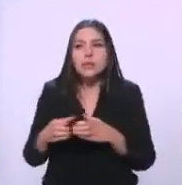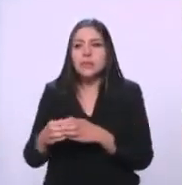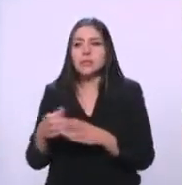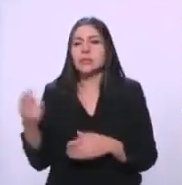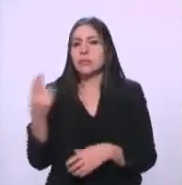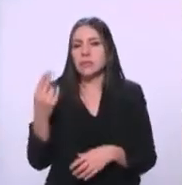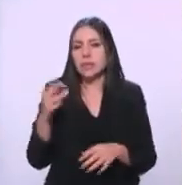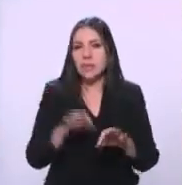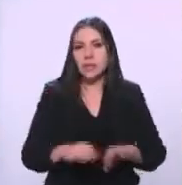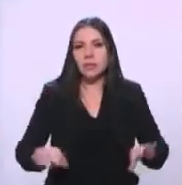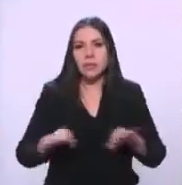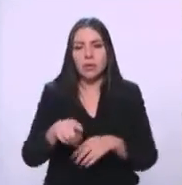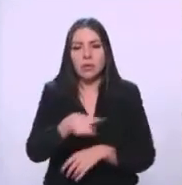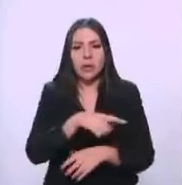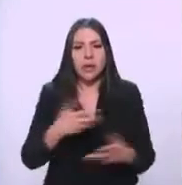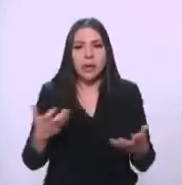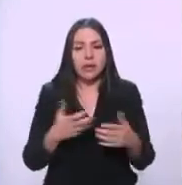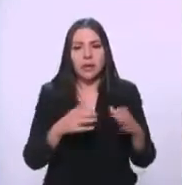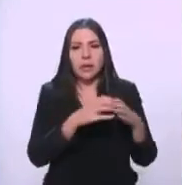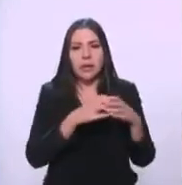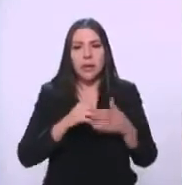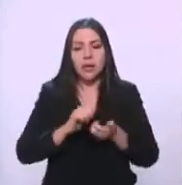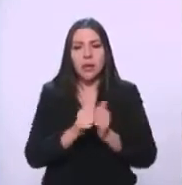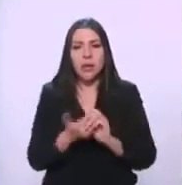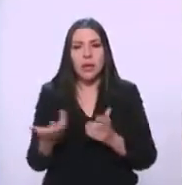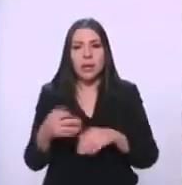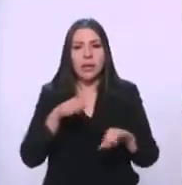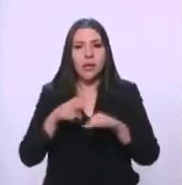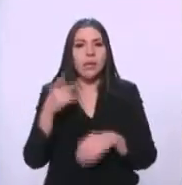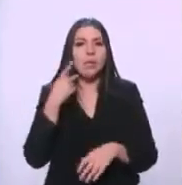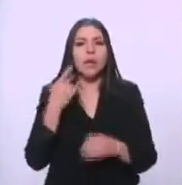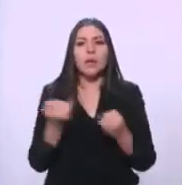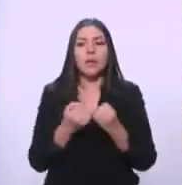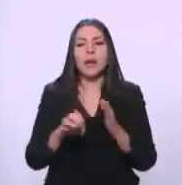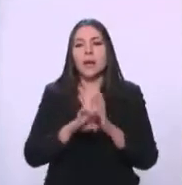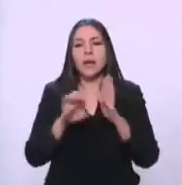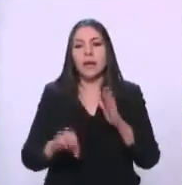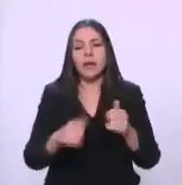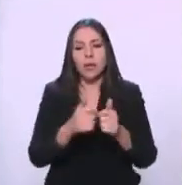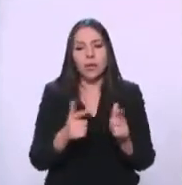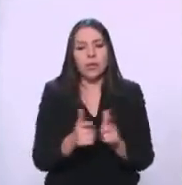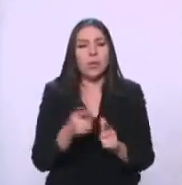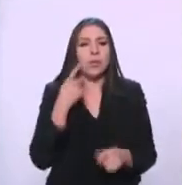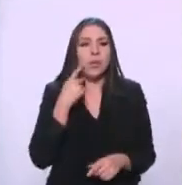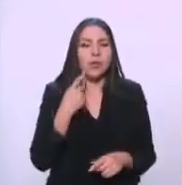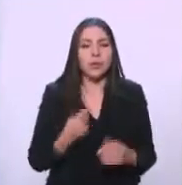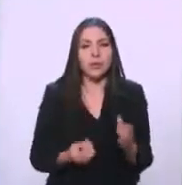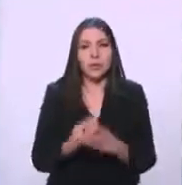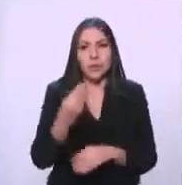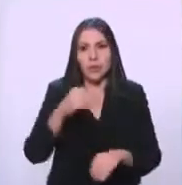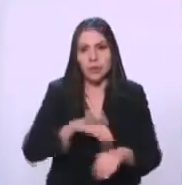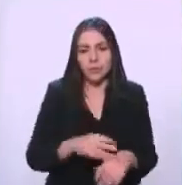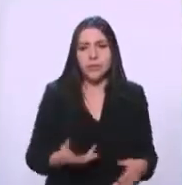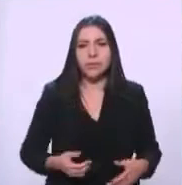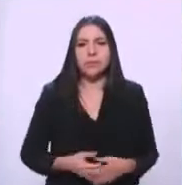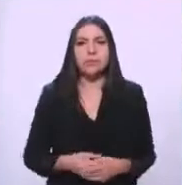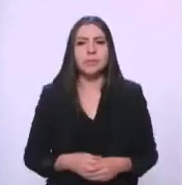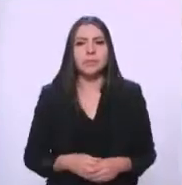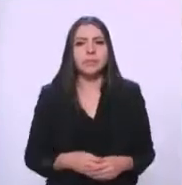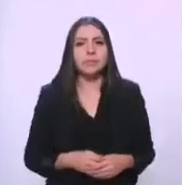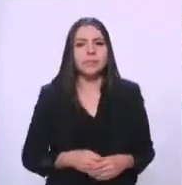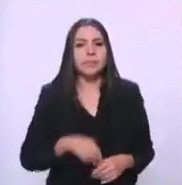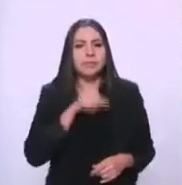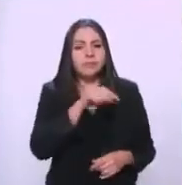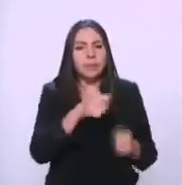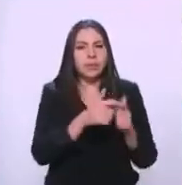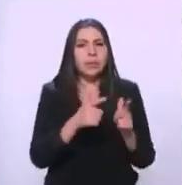estemos haciendo política desde esas trincheras, como por ejemplo la partidista, ¿no? Claro. ¿Hay futuro? ¿De qué consiste esta fuerza política?